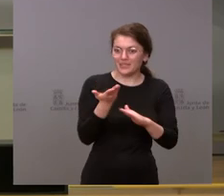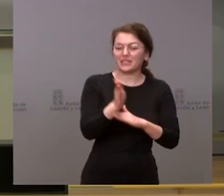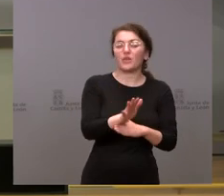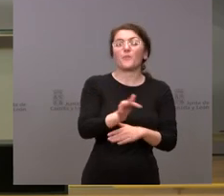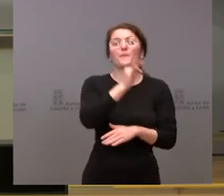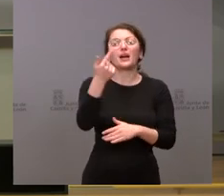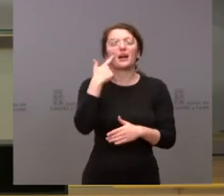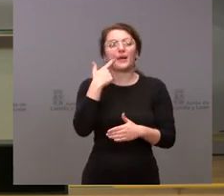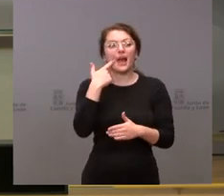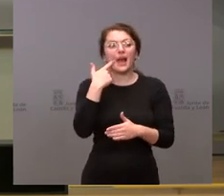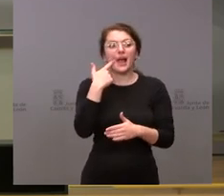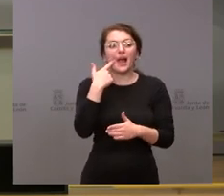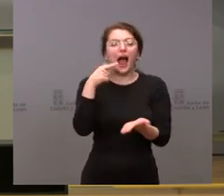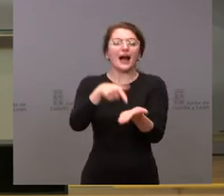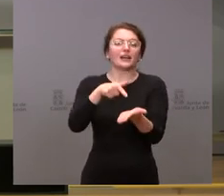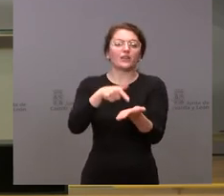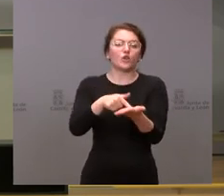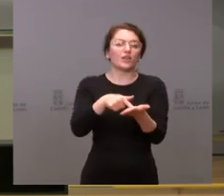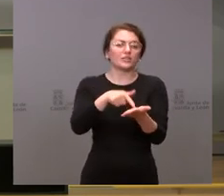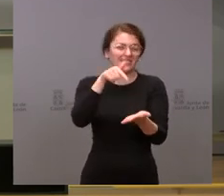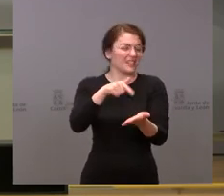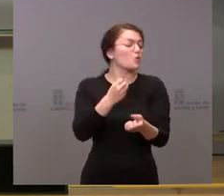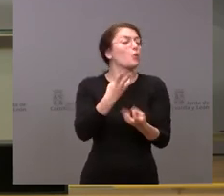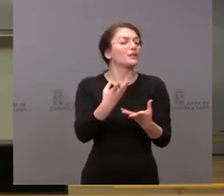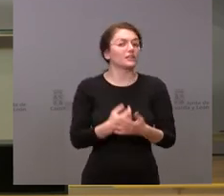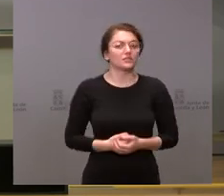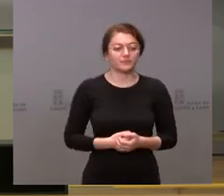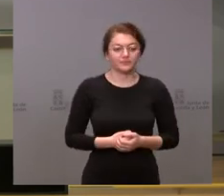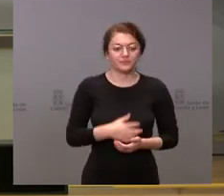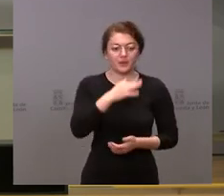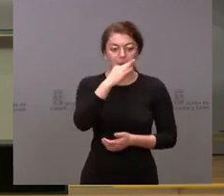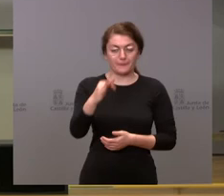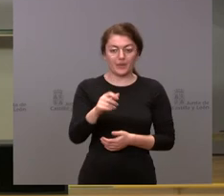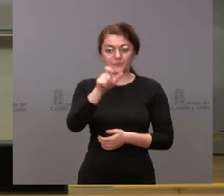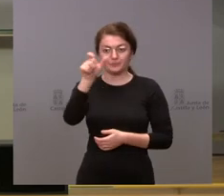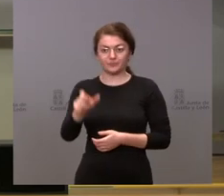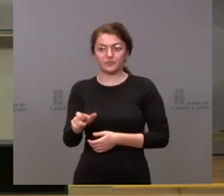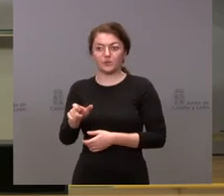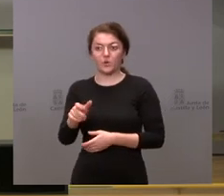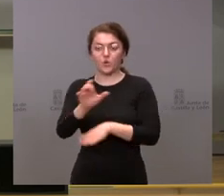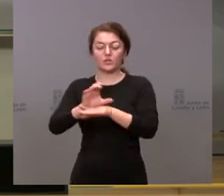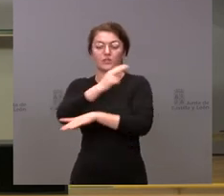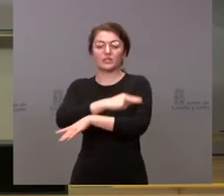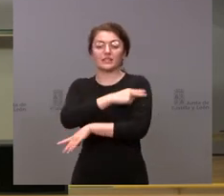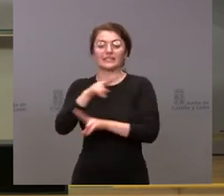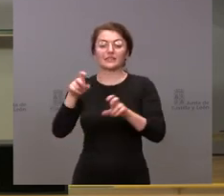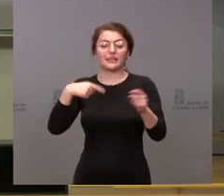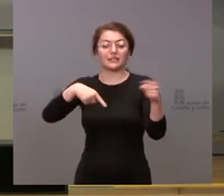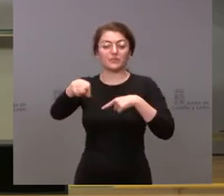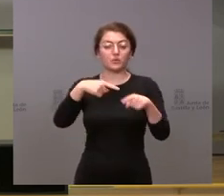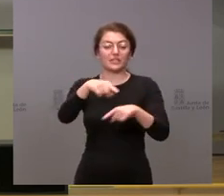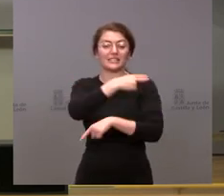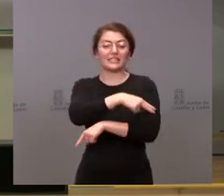en concreto ha presentado la junta luego al consejero de sanidad sobre el transporte sanitario también quería preguntarle si había mantenido